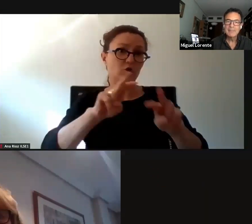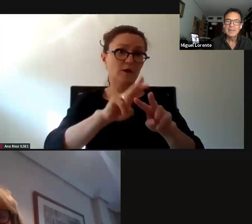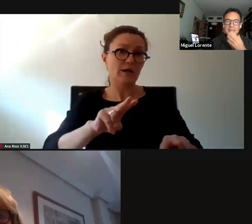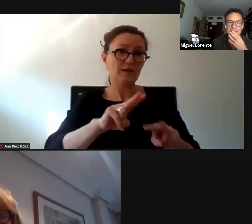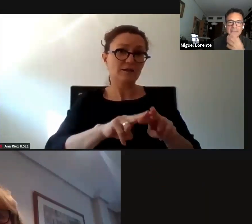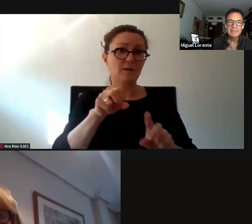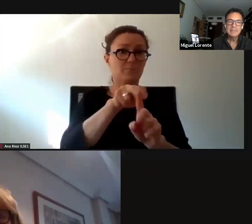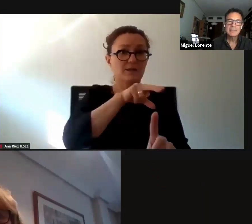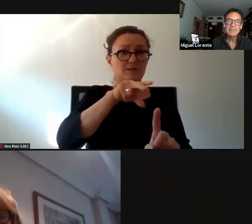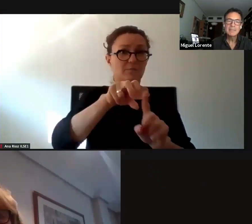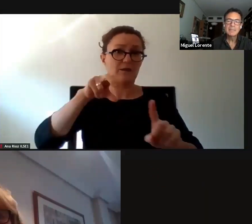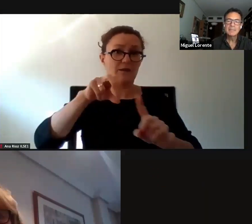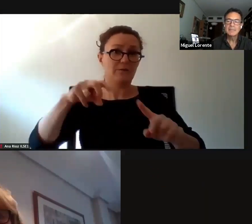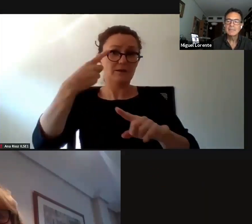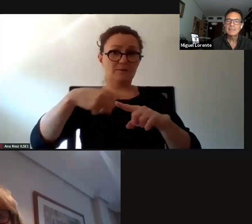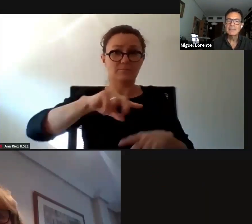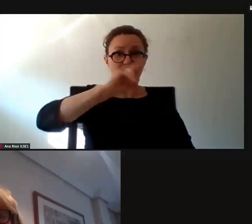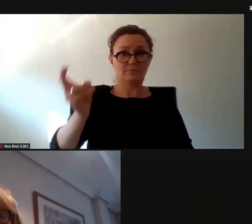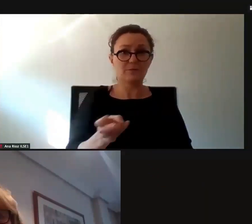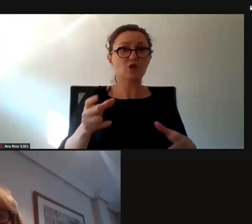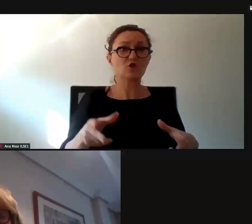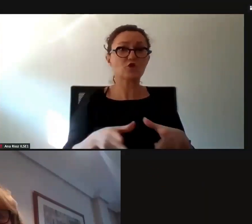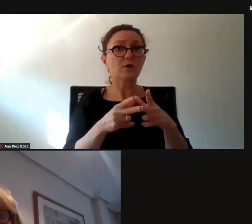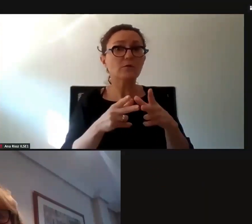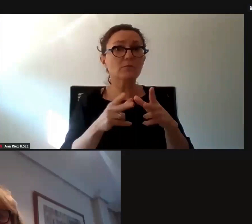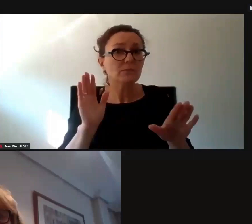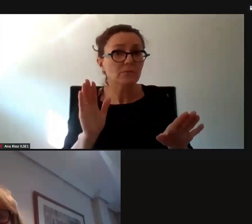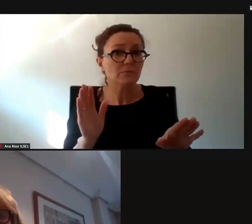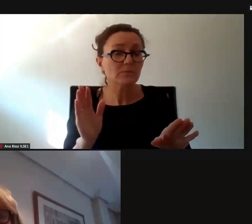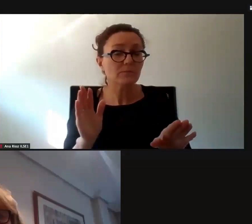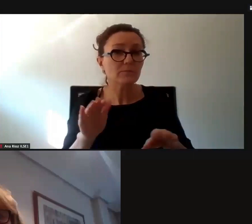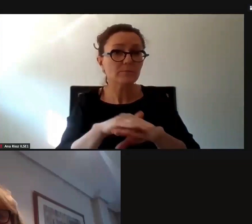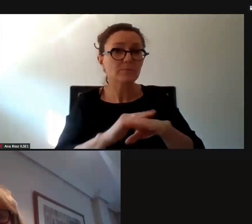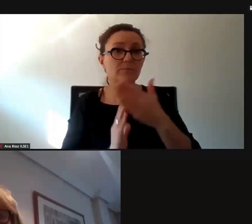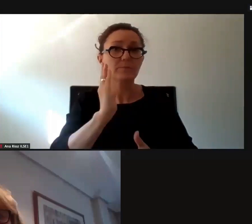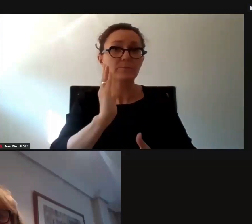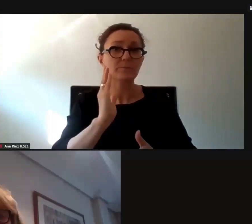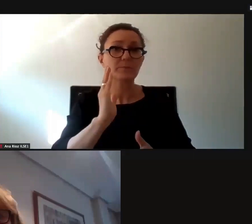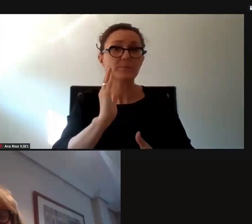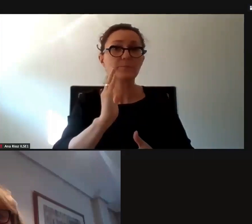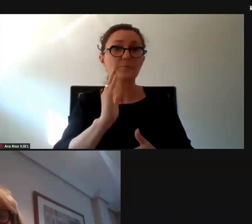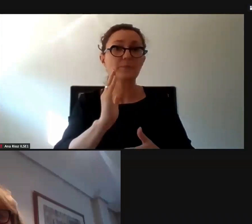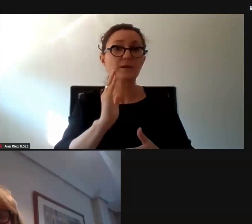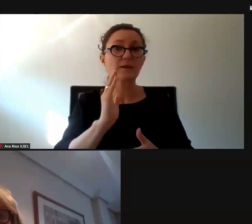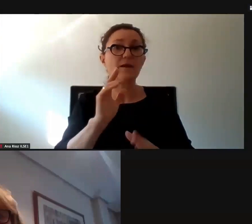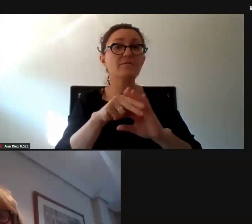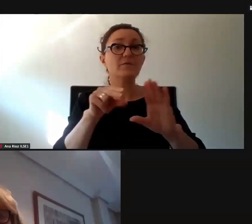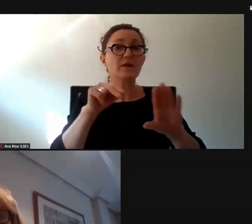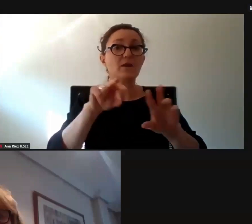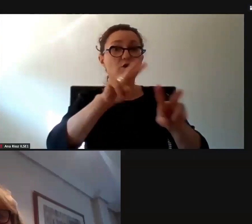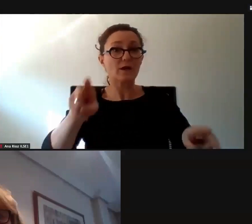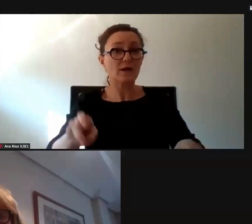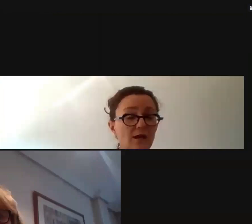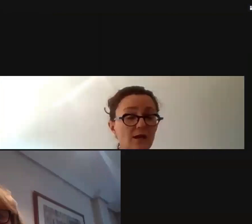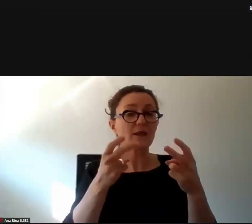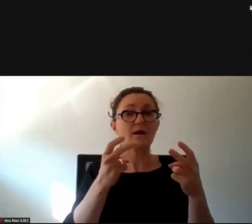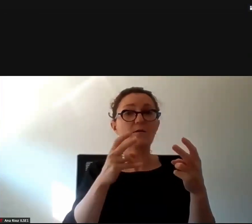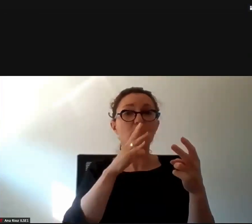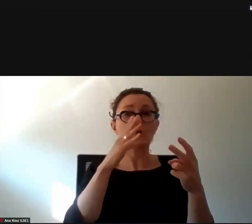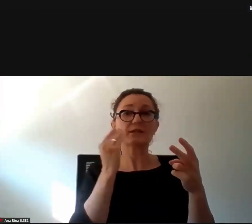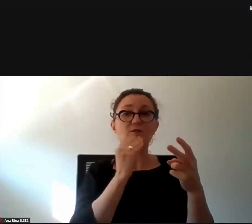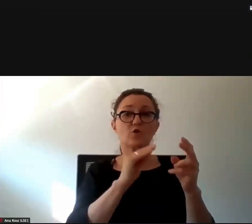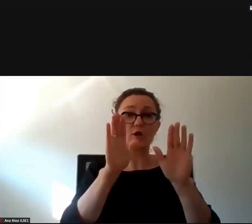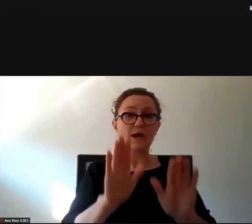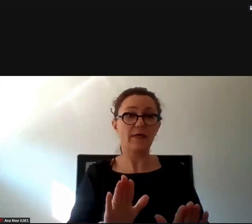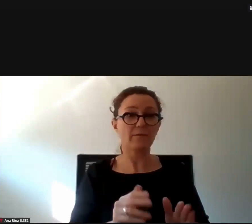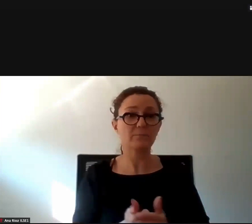las perspectivas sociológicas. Dime. Perdona, Maite, reinicia el vídeo porque estás congelada.